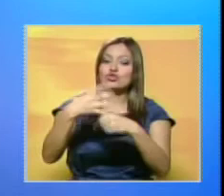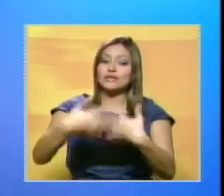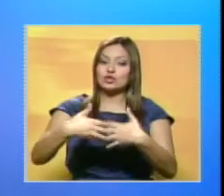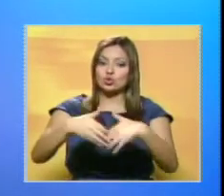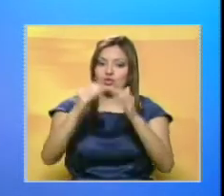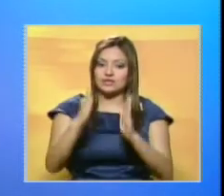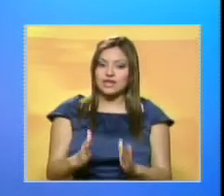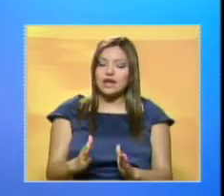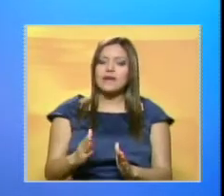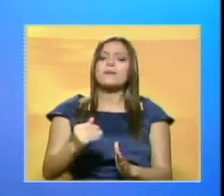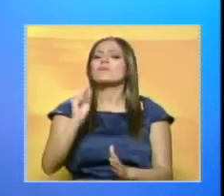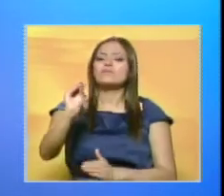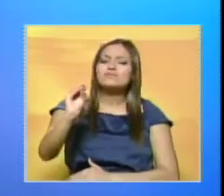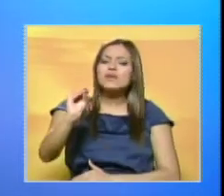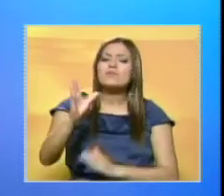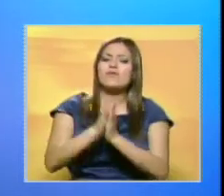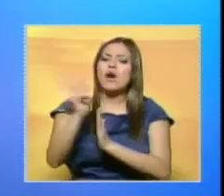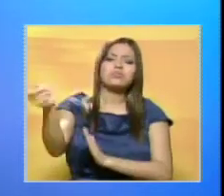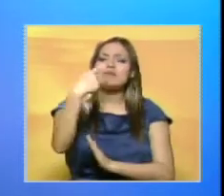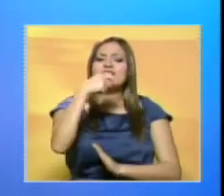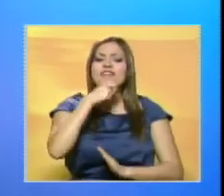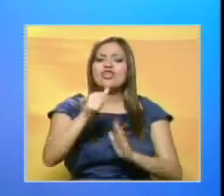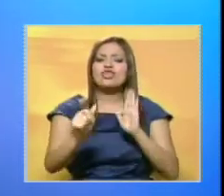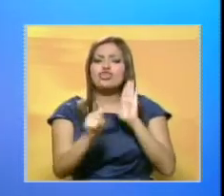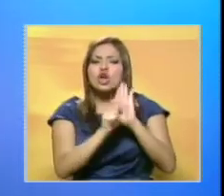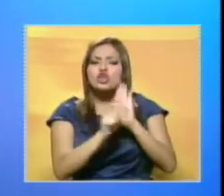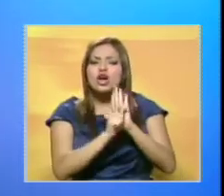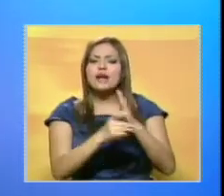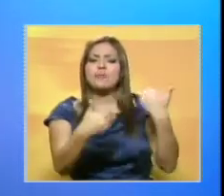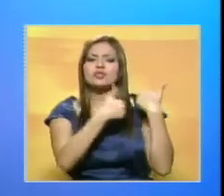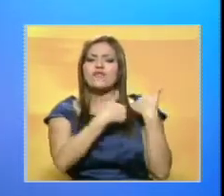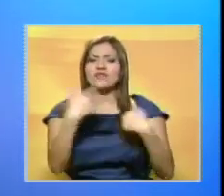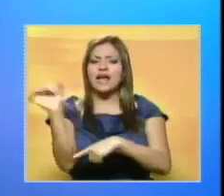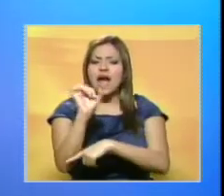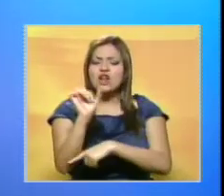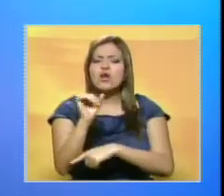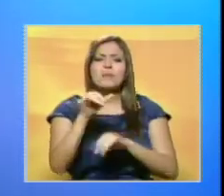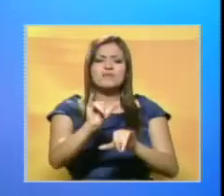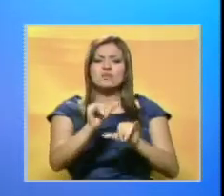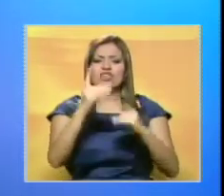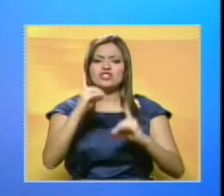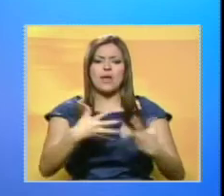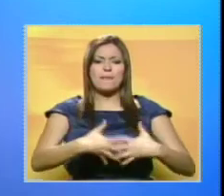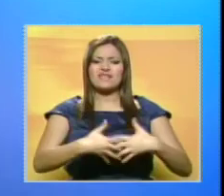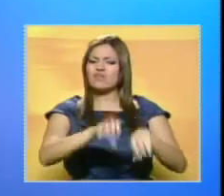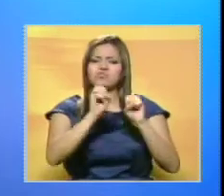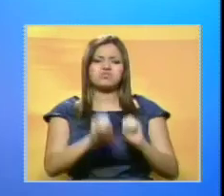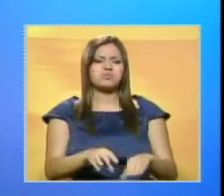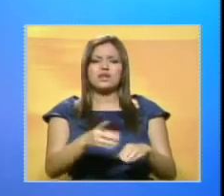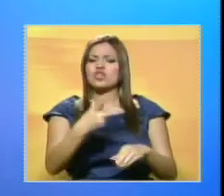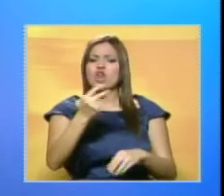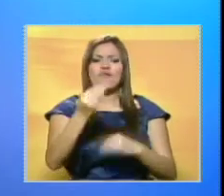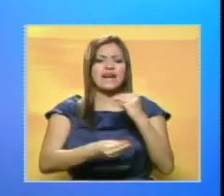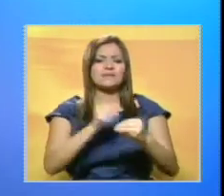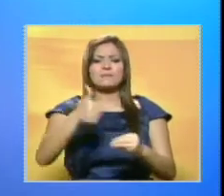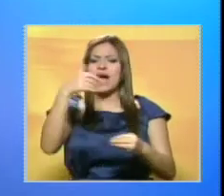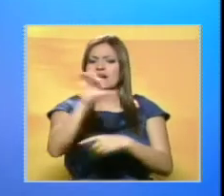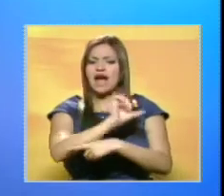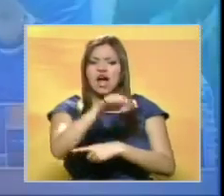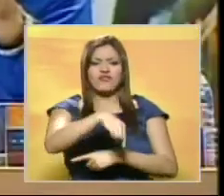Wilmer Barrientos, citar al jefe de Toyota en América Latina tras la decisión de la compañía de parar la producción de vehículos en